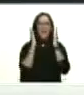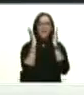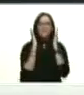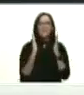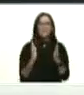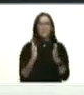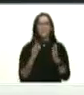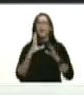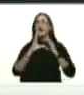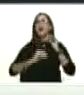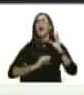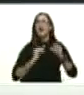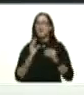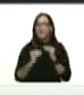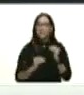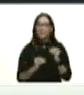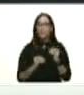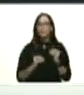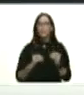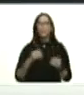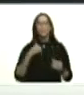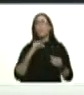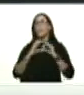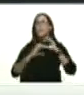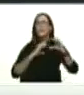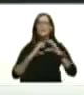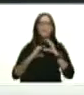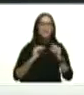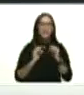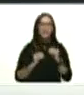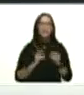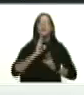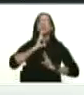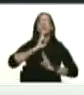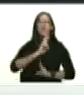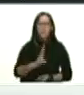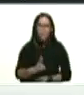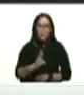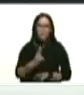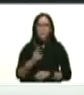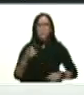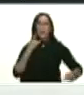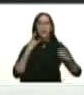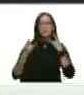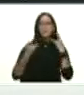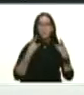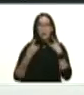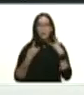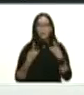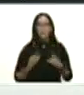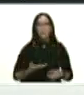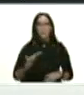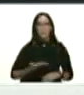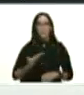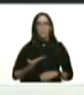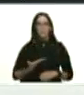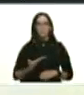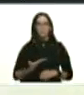hablando conversando dando respuesta accionando lo más importante